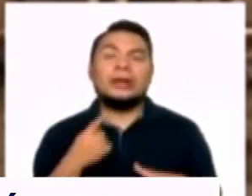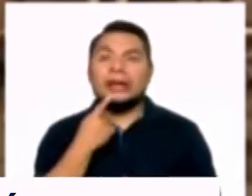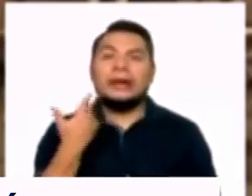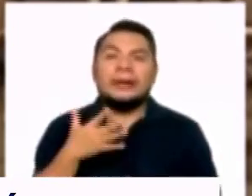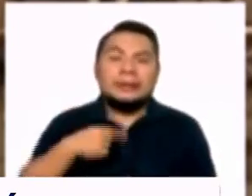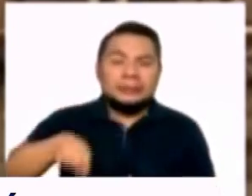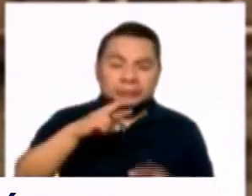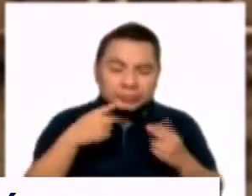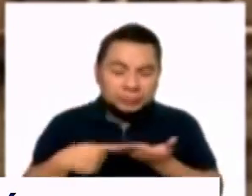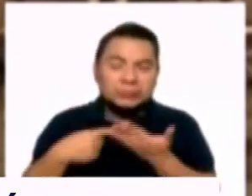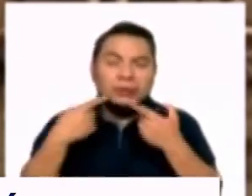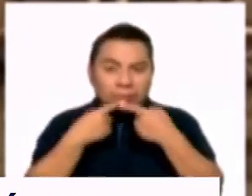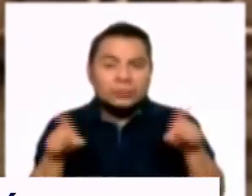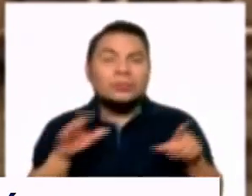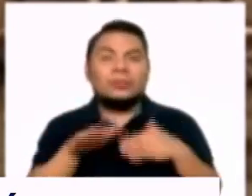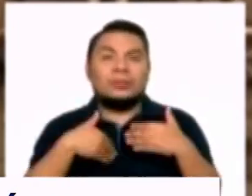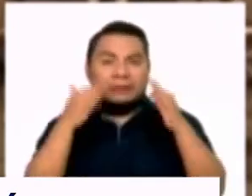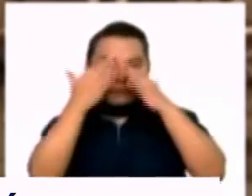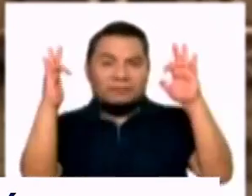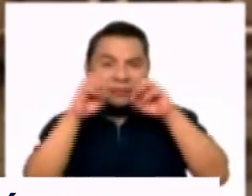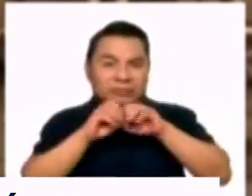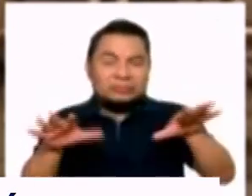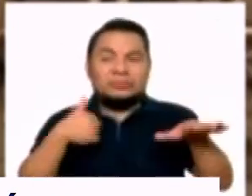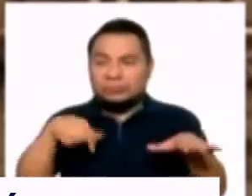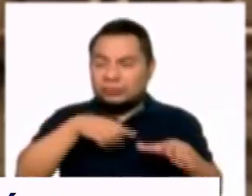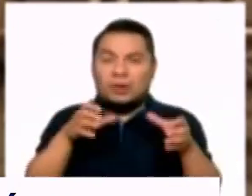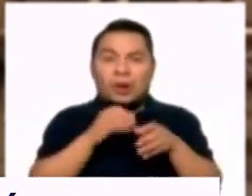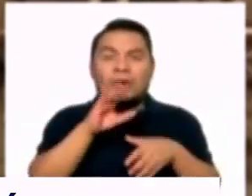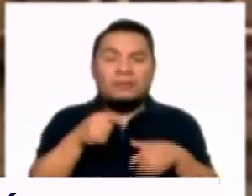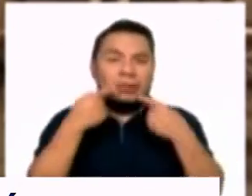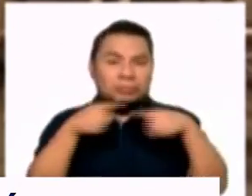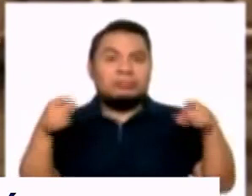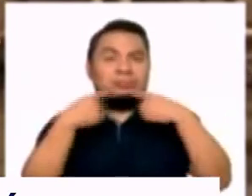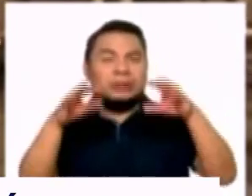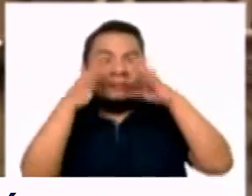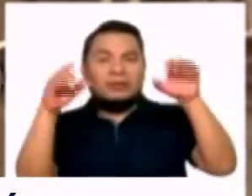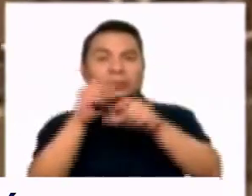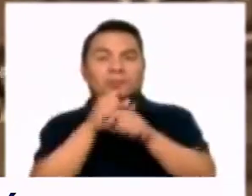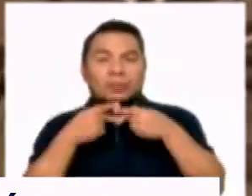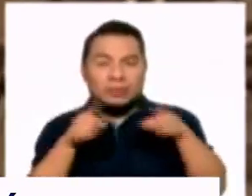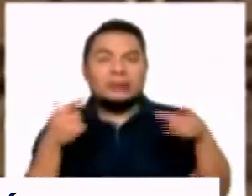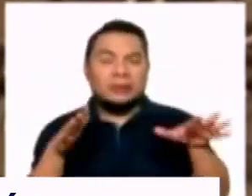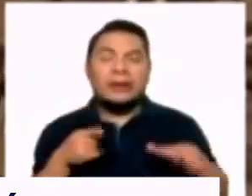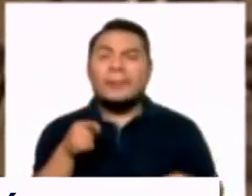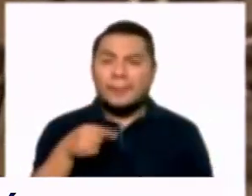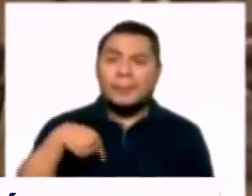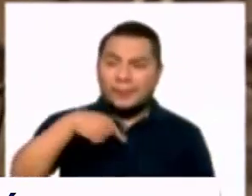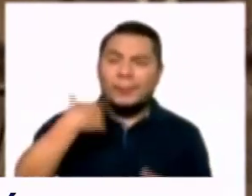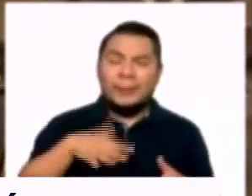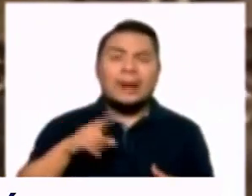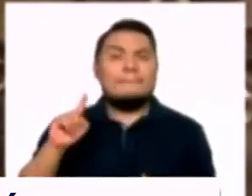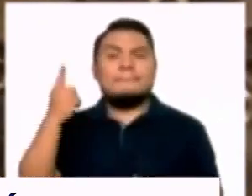hemos difundido a través de nuestras redes, a través de las notas de prensa que hemos publicado, hemos